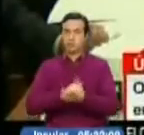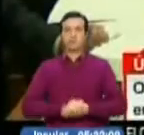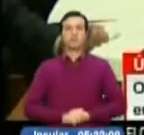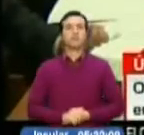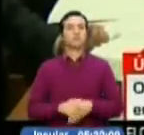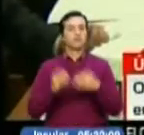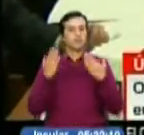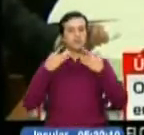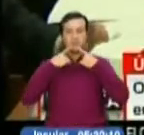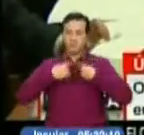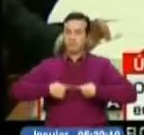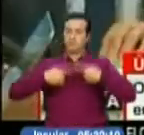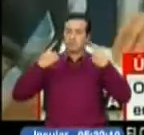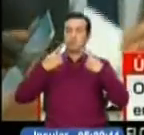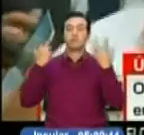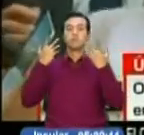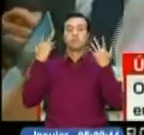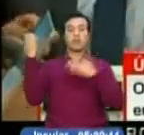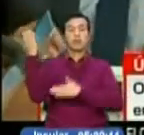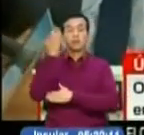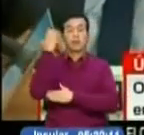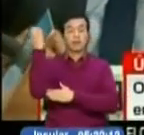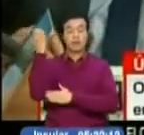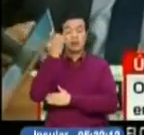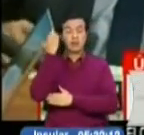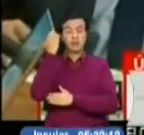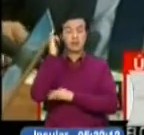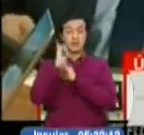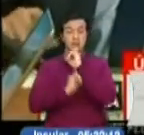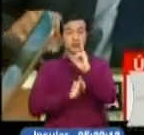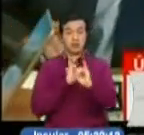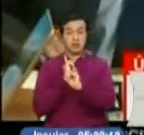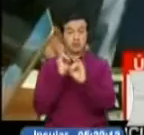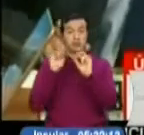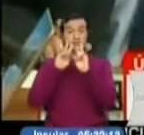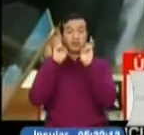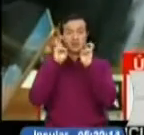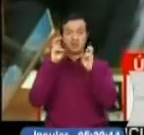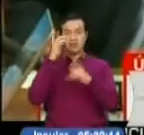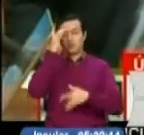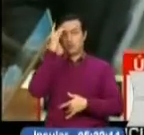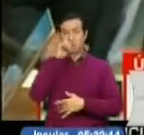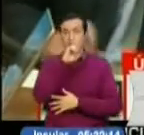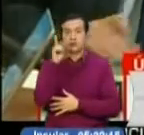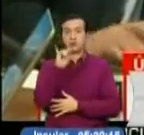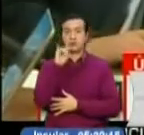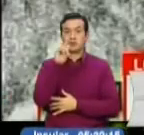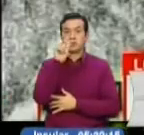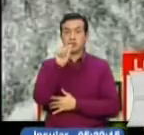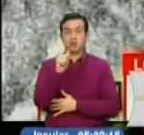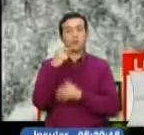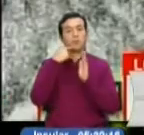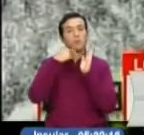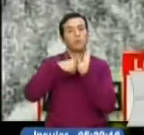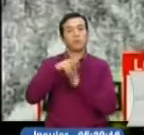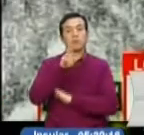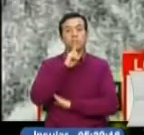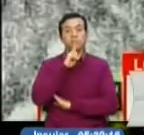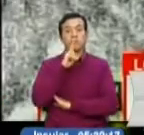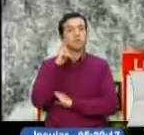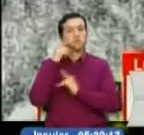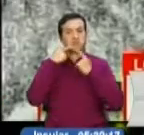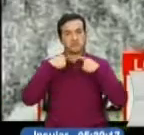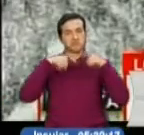Una vez que se declaró la alerta internacional por parte de la Organización Mundial de la Salud por el virus del Zika, países como Honduras también decretaron